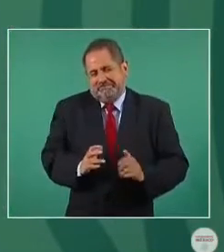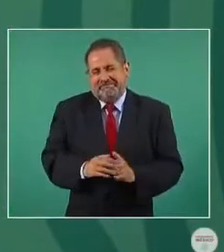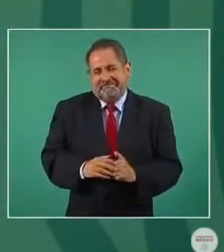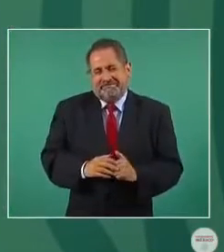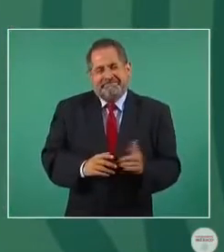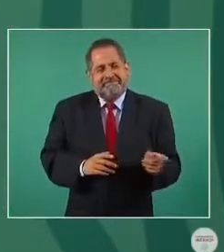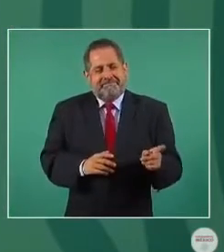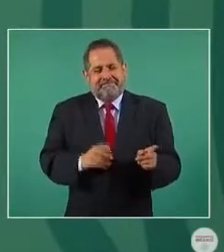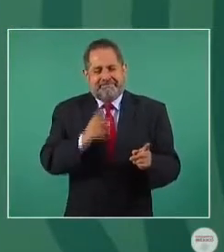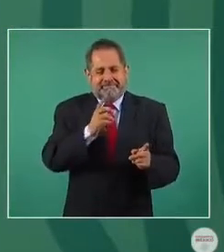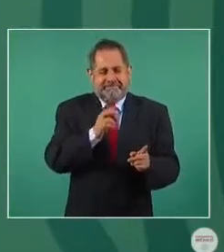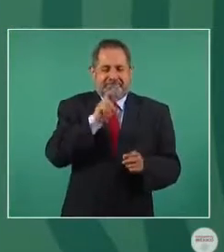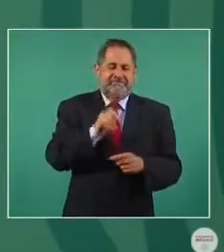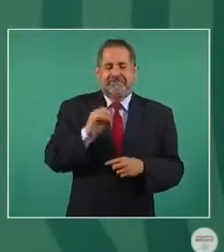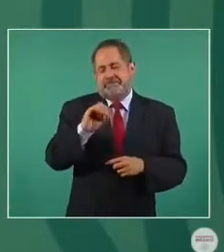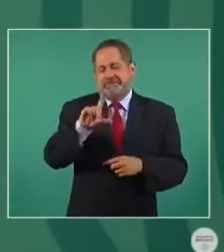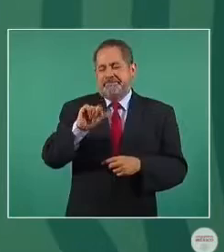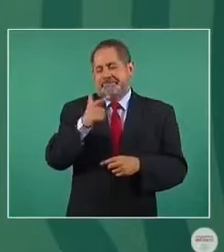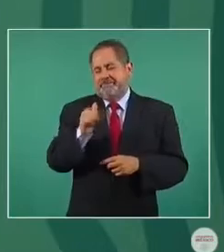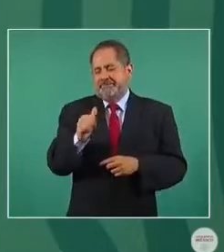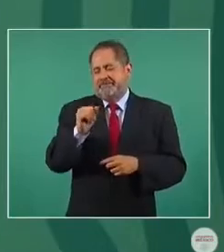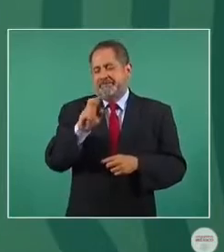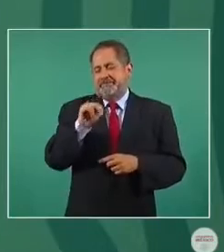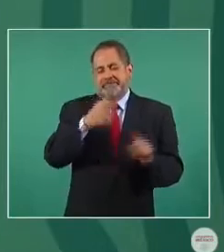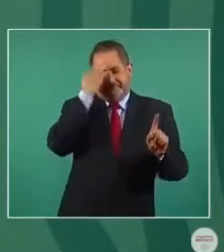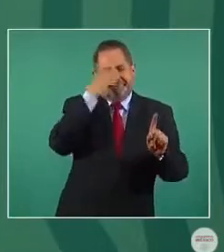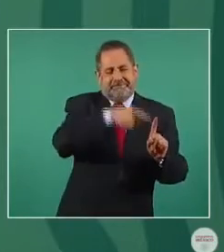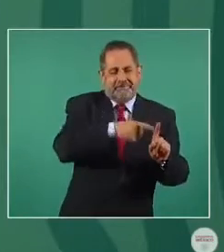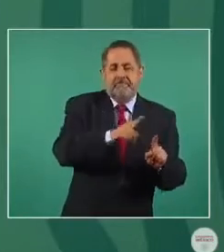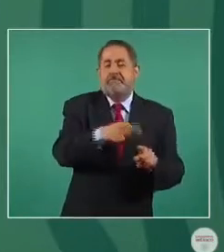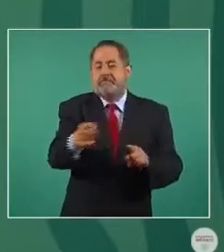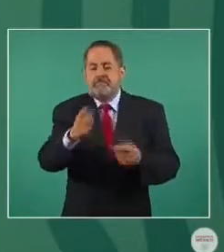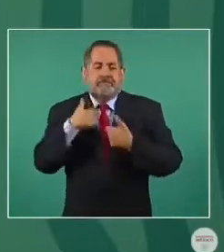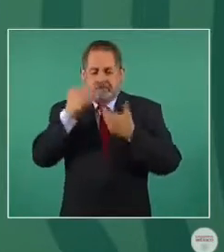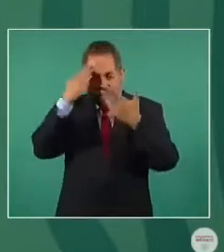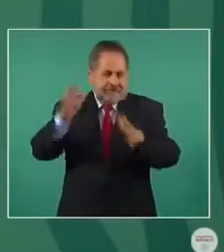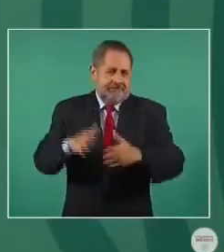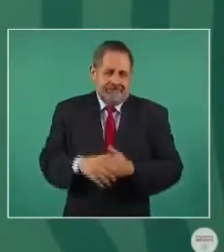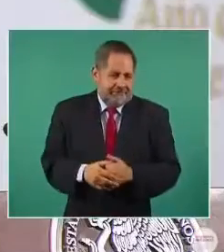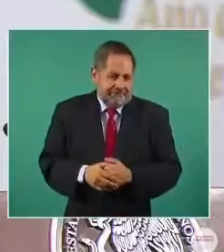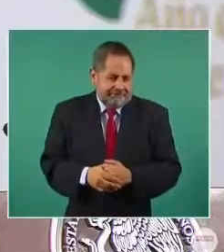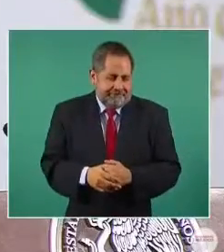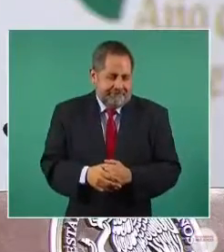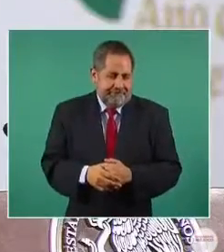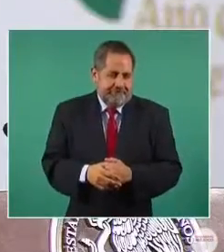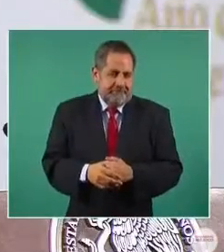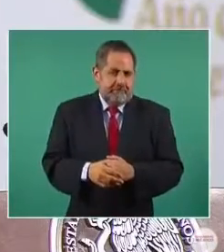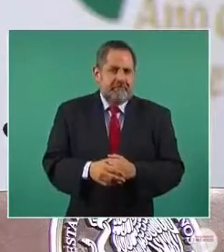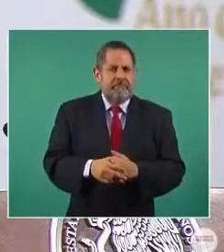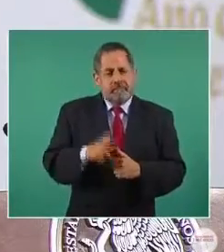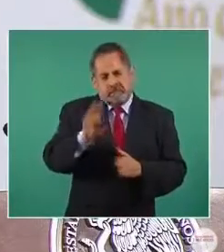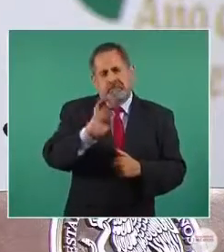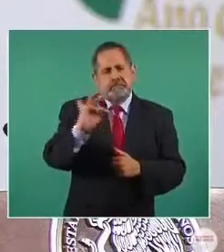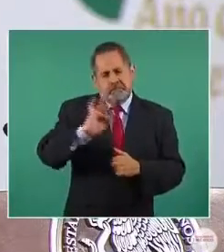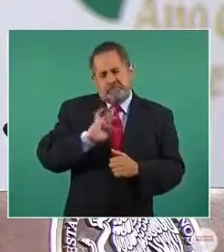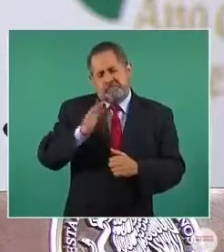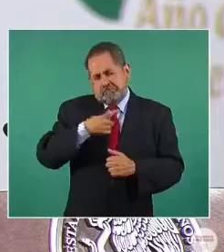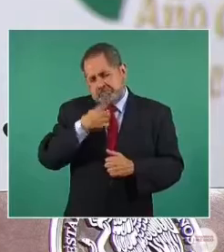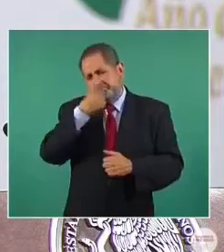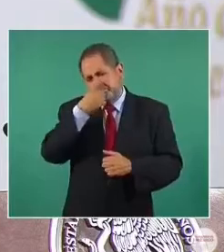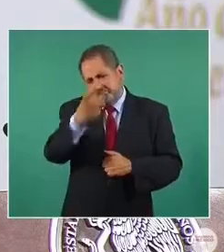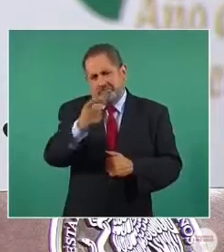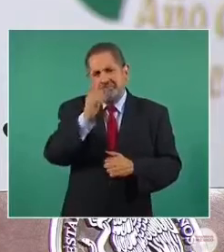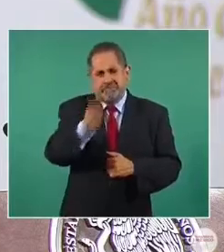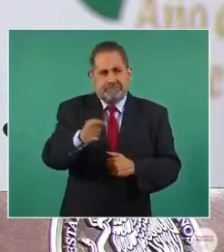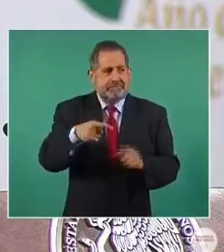a la doctora Olga Sánchez, pero no estoy metido en todo eso. Sí puedo decir